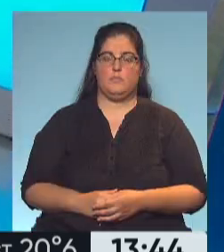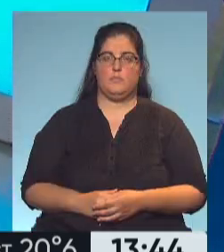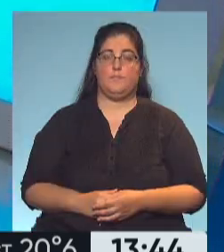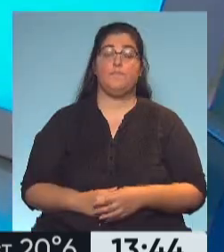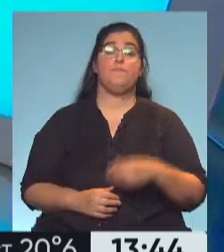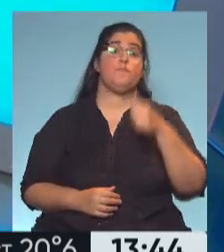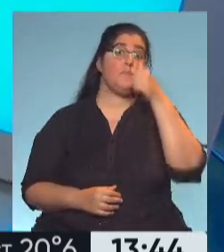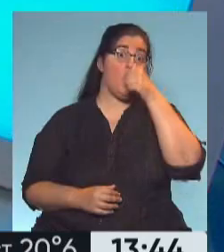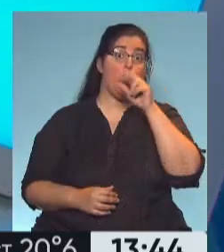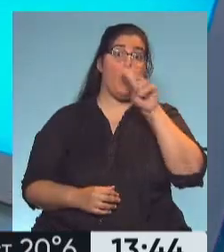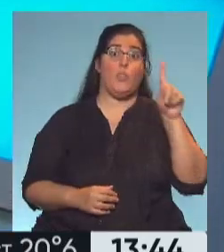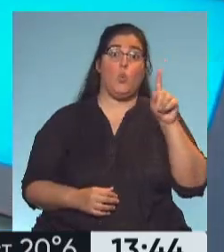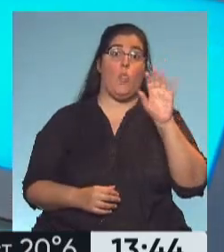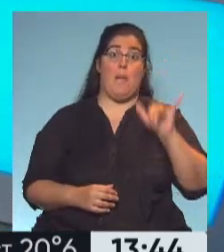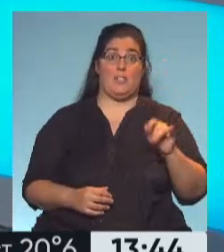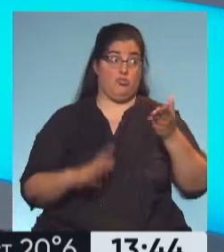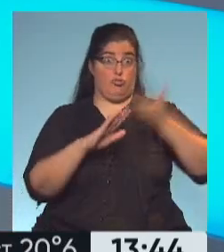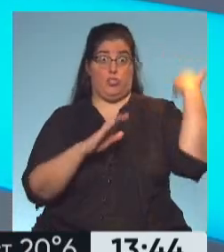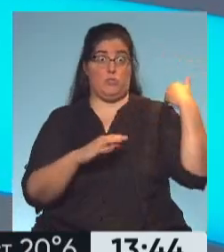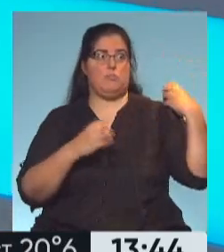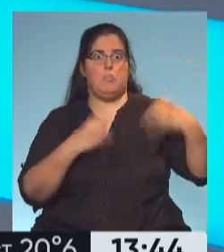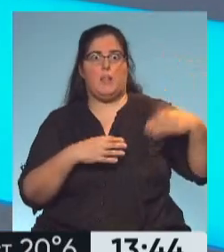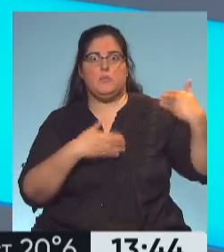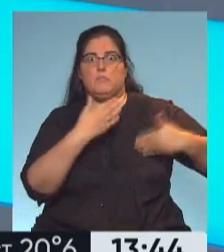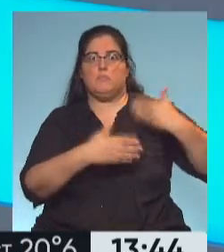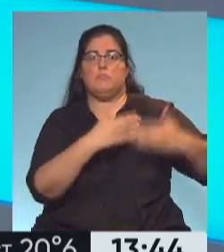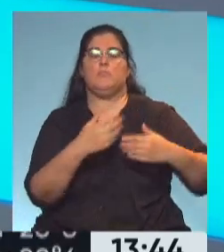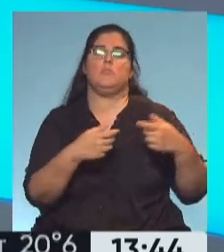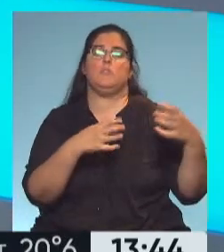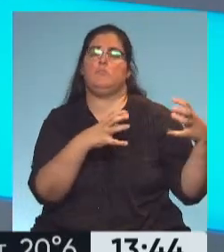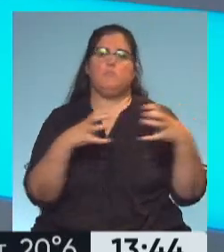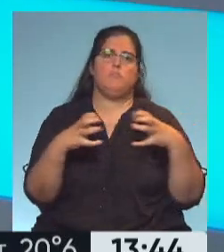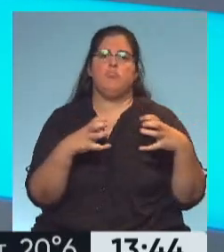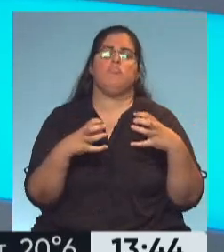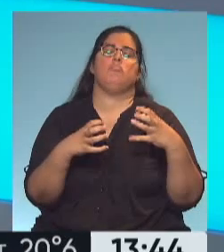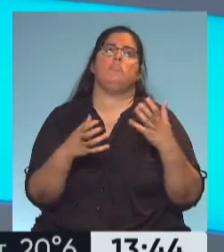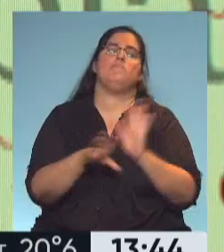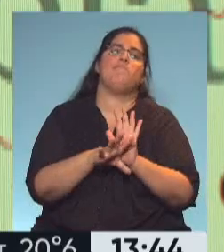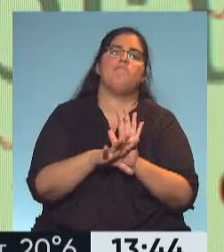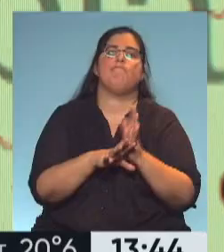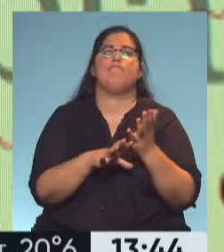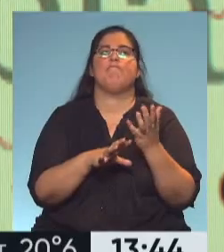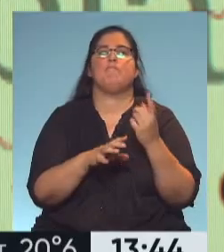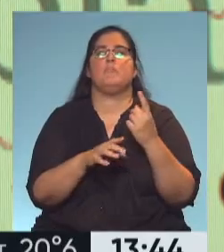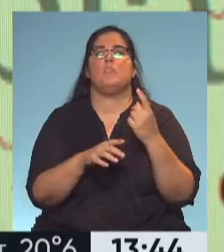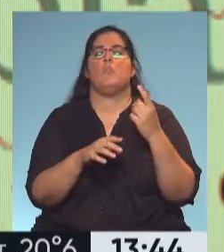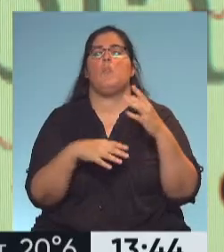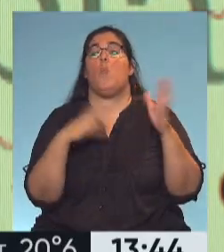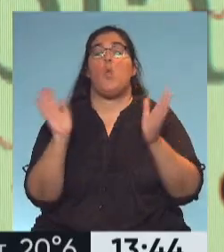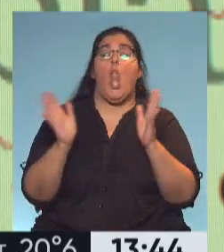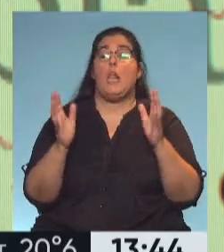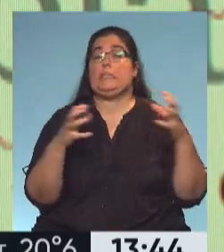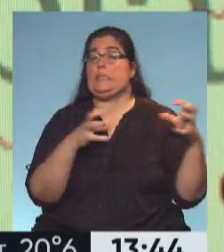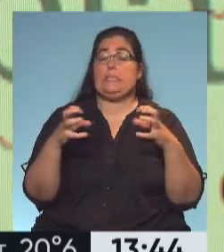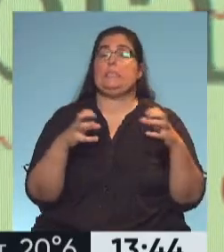partir del domingo 21 de marzo empezaron los enfrentamientos, o por lo menos las primeras acciones violentas en la frontera